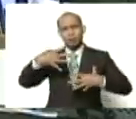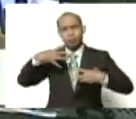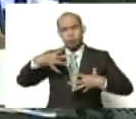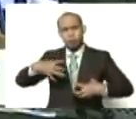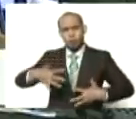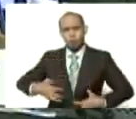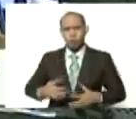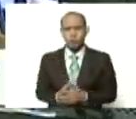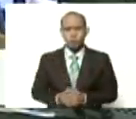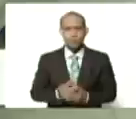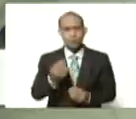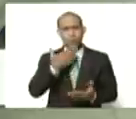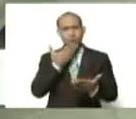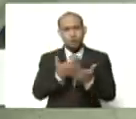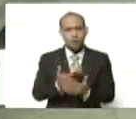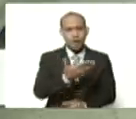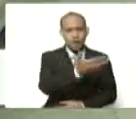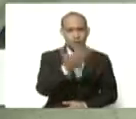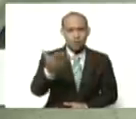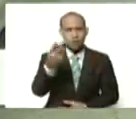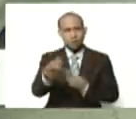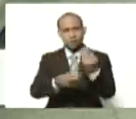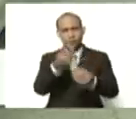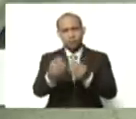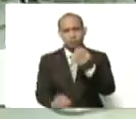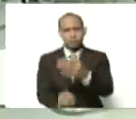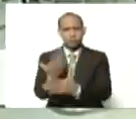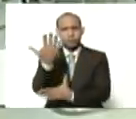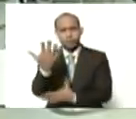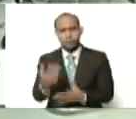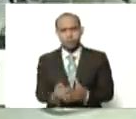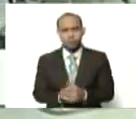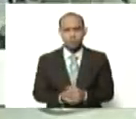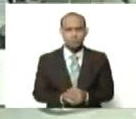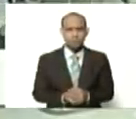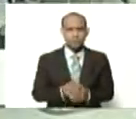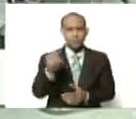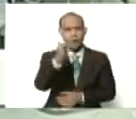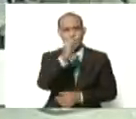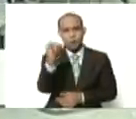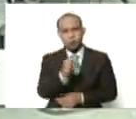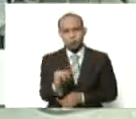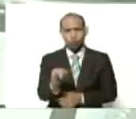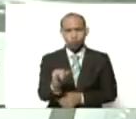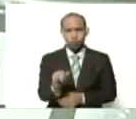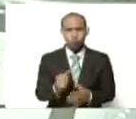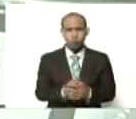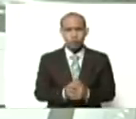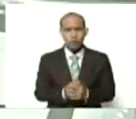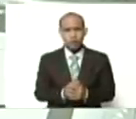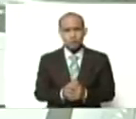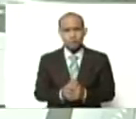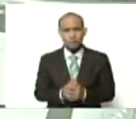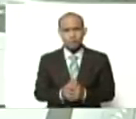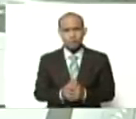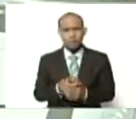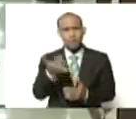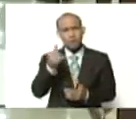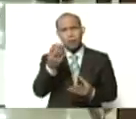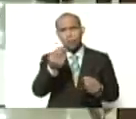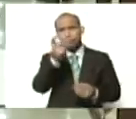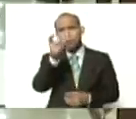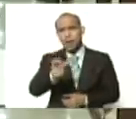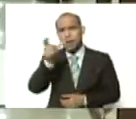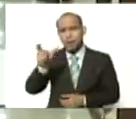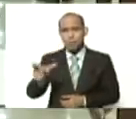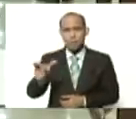agradecerle a usted, porque con esta posibilidad del oncológico del Zulia, Humberto Fernández Morán, son muchos